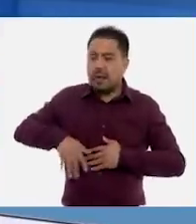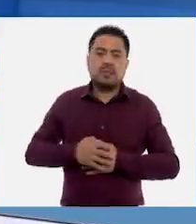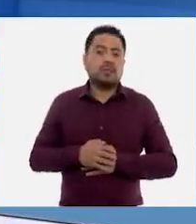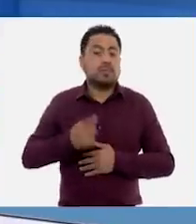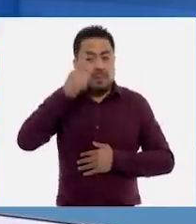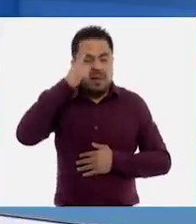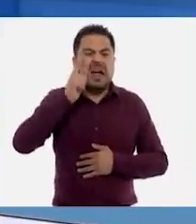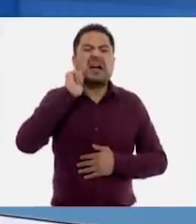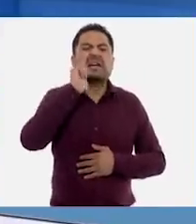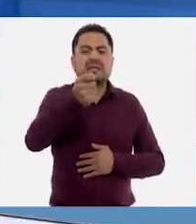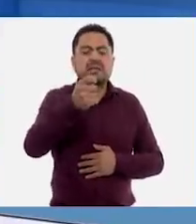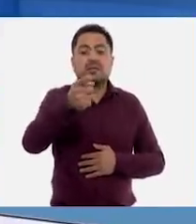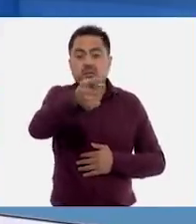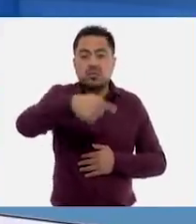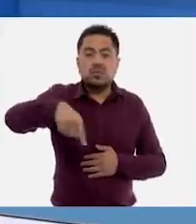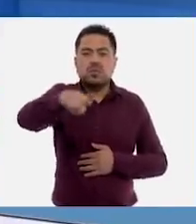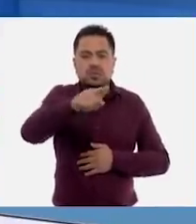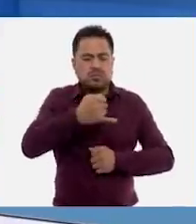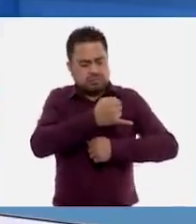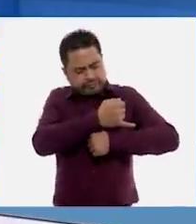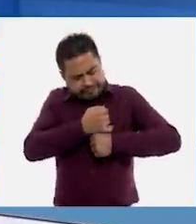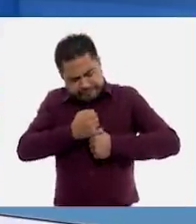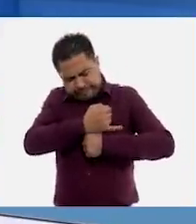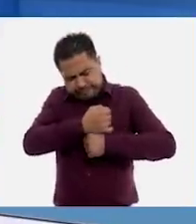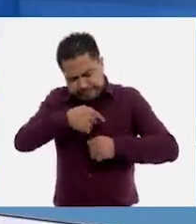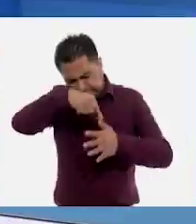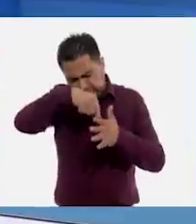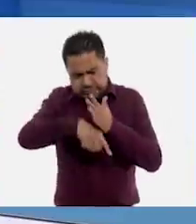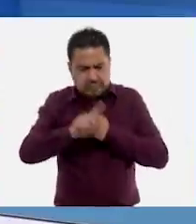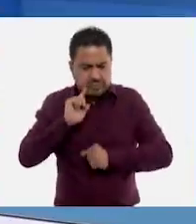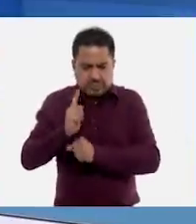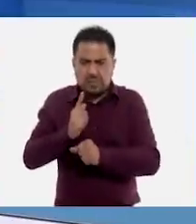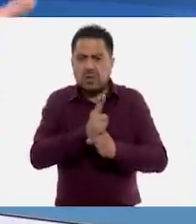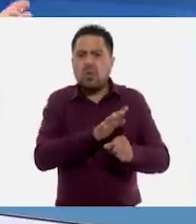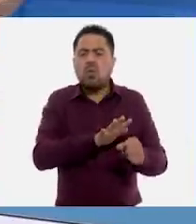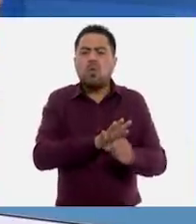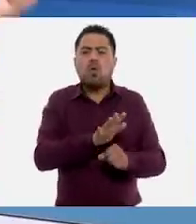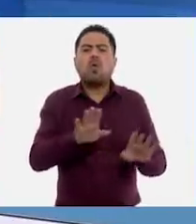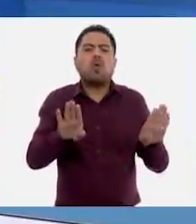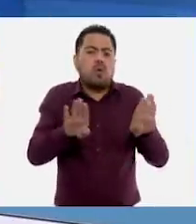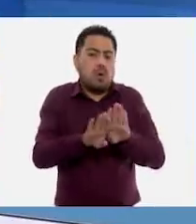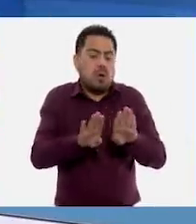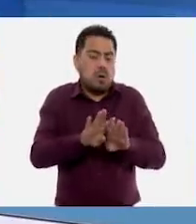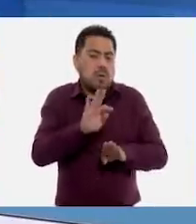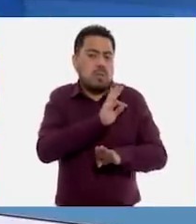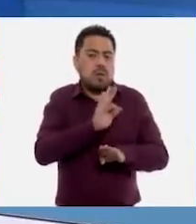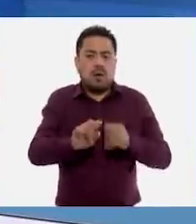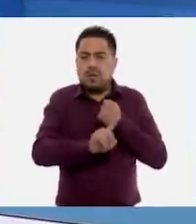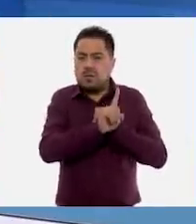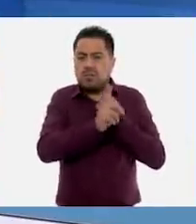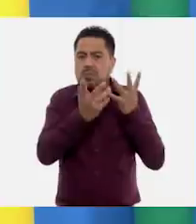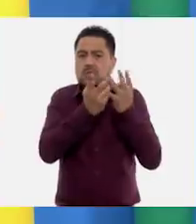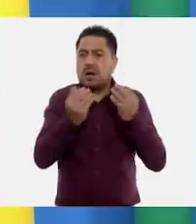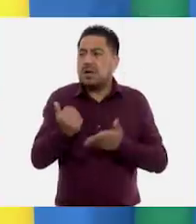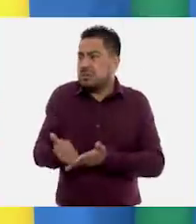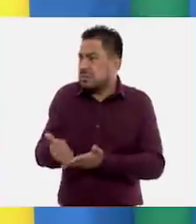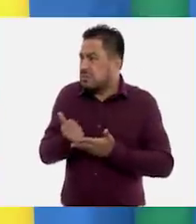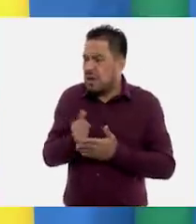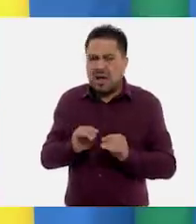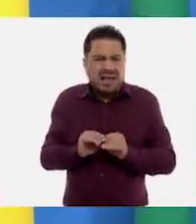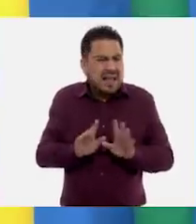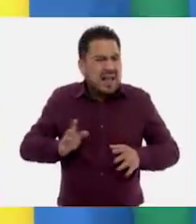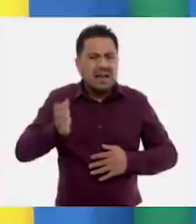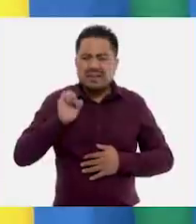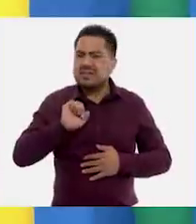que ustedes la analicen y veamos de qué manera se puede resolver. ¿Me ayudas? Claro que sí,